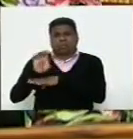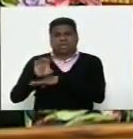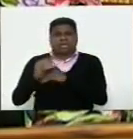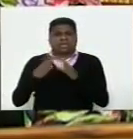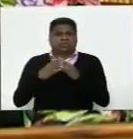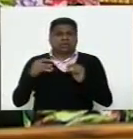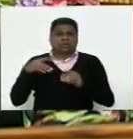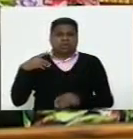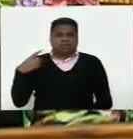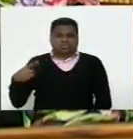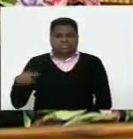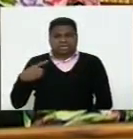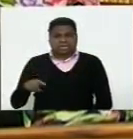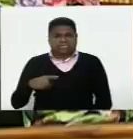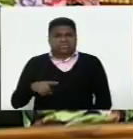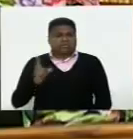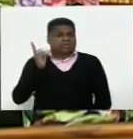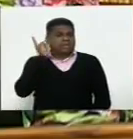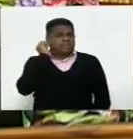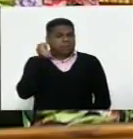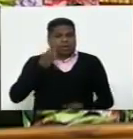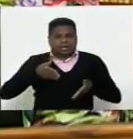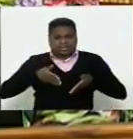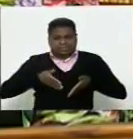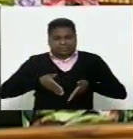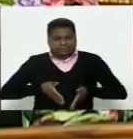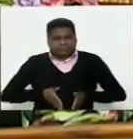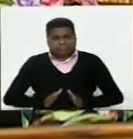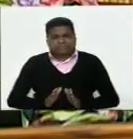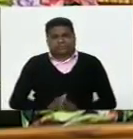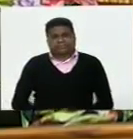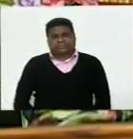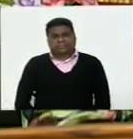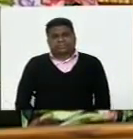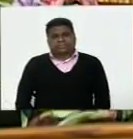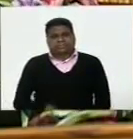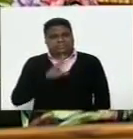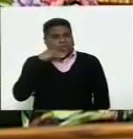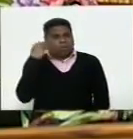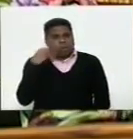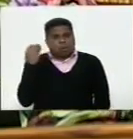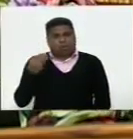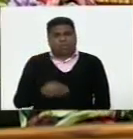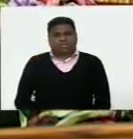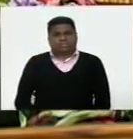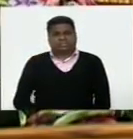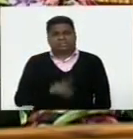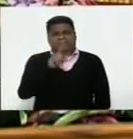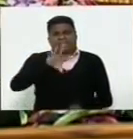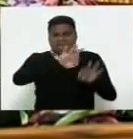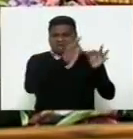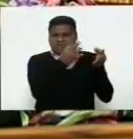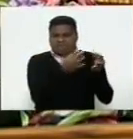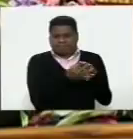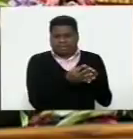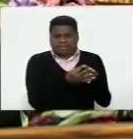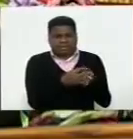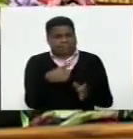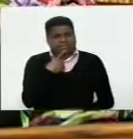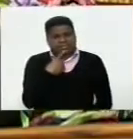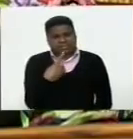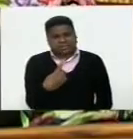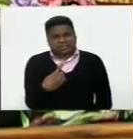derechos de las mujeres, las niñas, los niños y adolescentes y las familias, declara